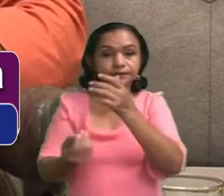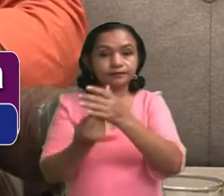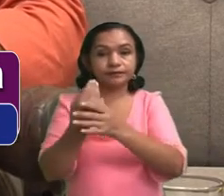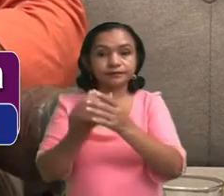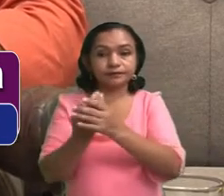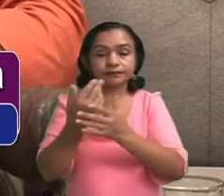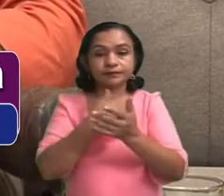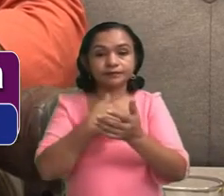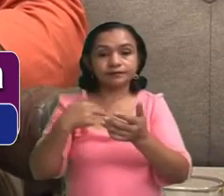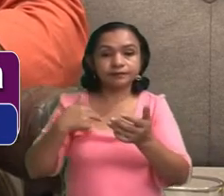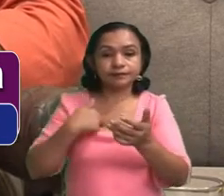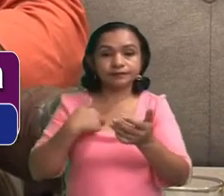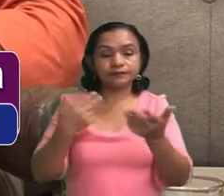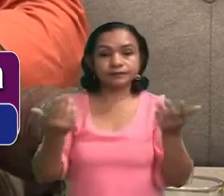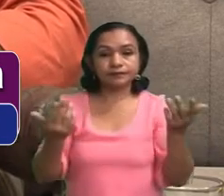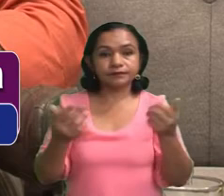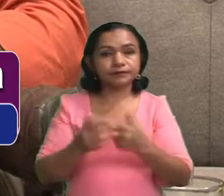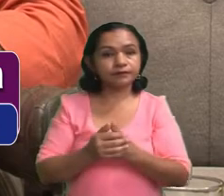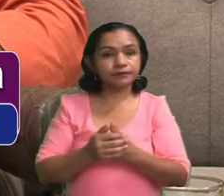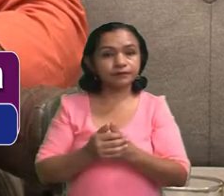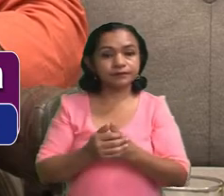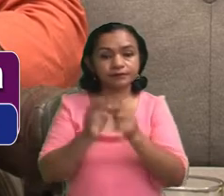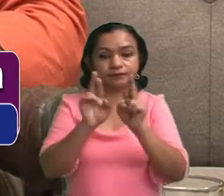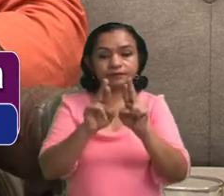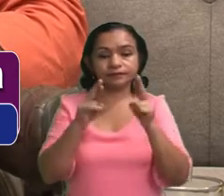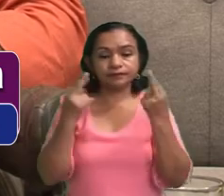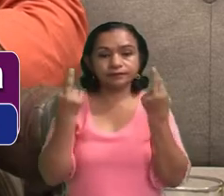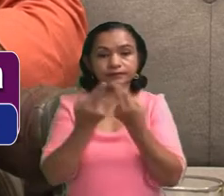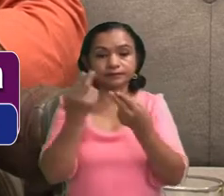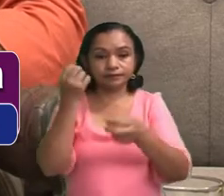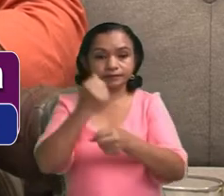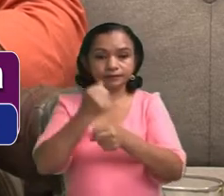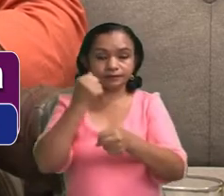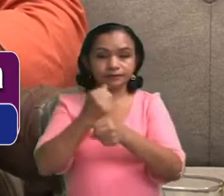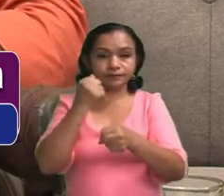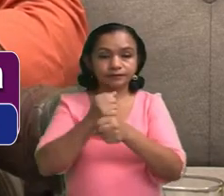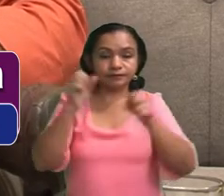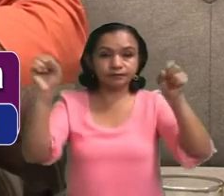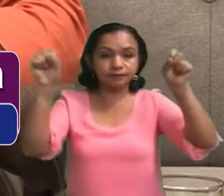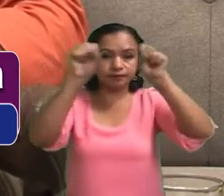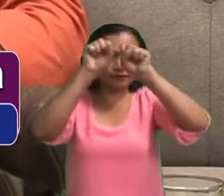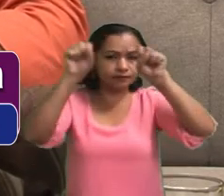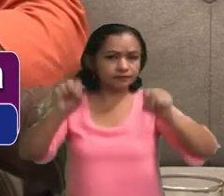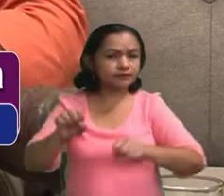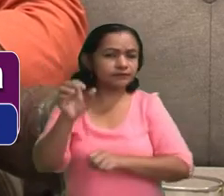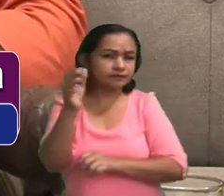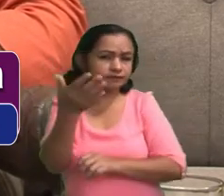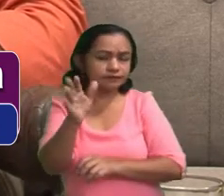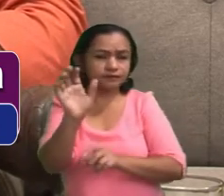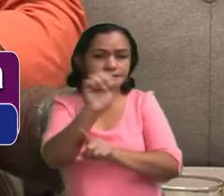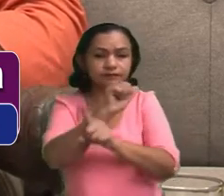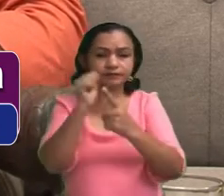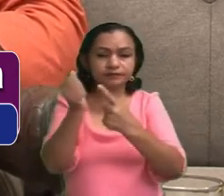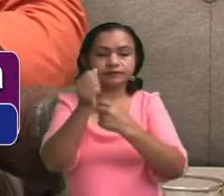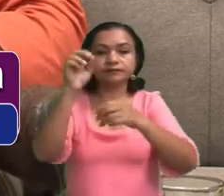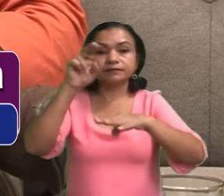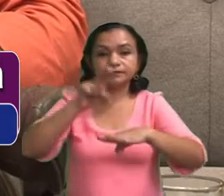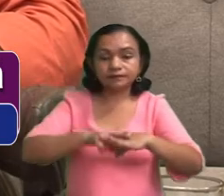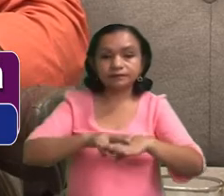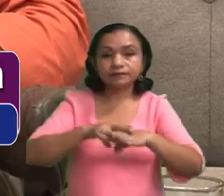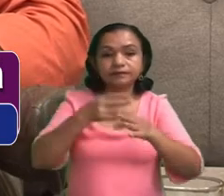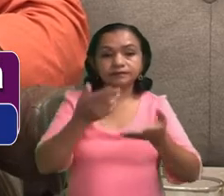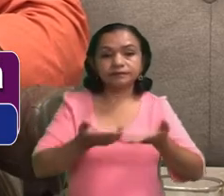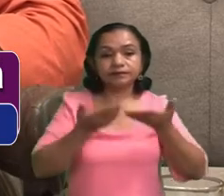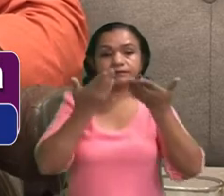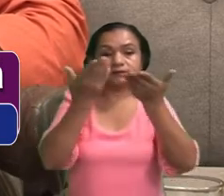es realizar una sesión de trabajo, un seminario, en donde la Asamblea Nacional les va a regresar